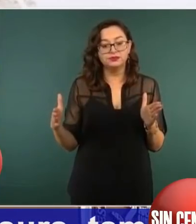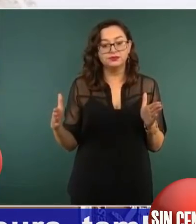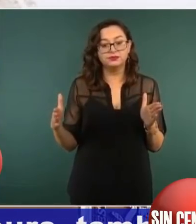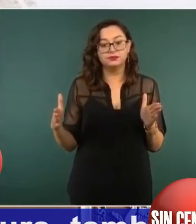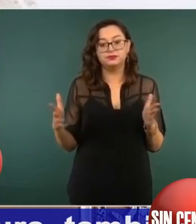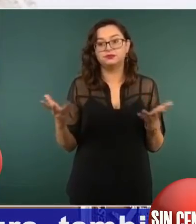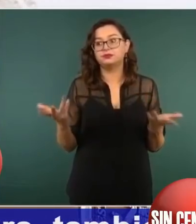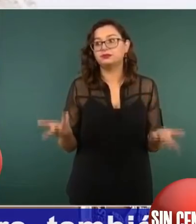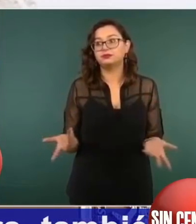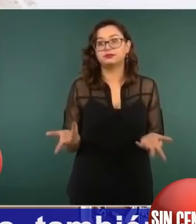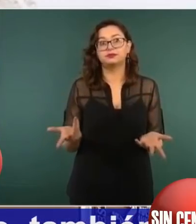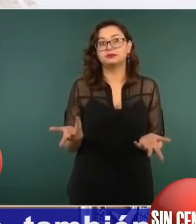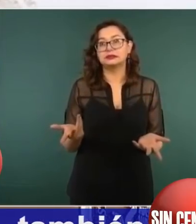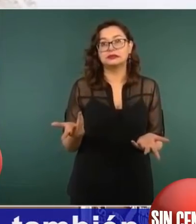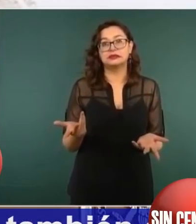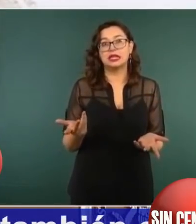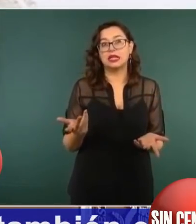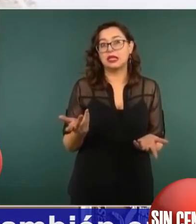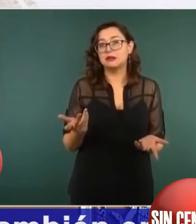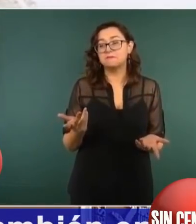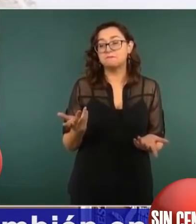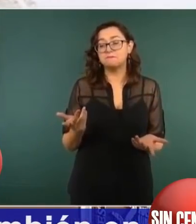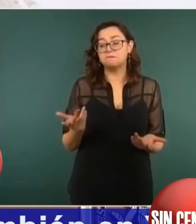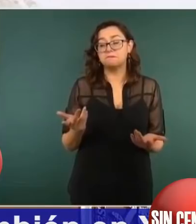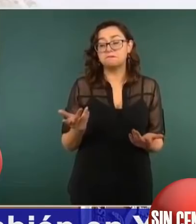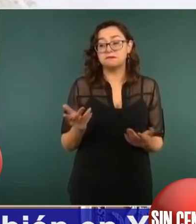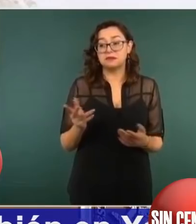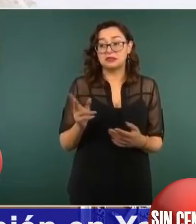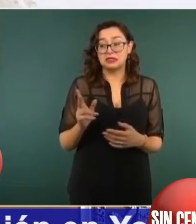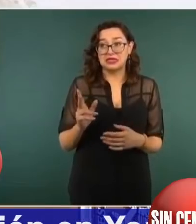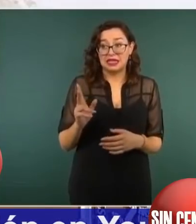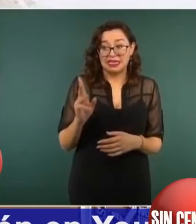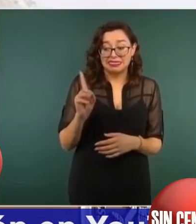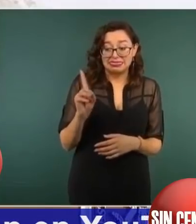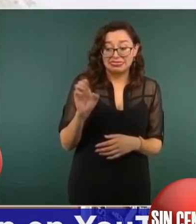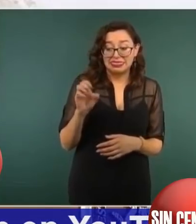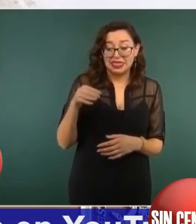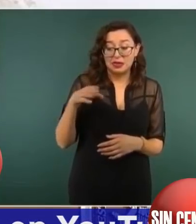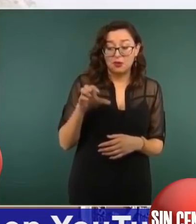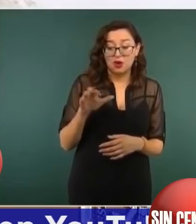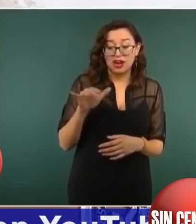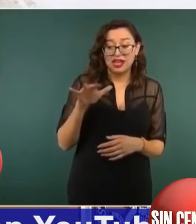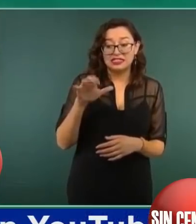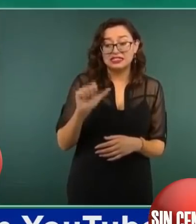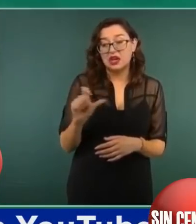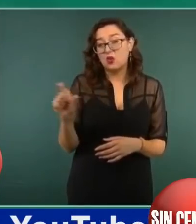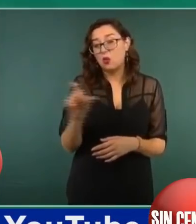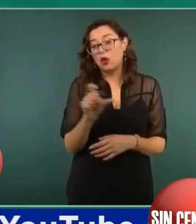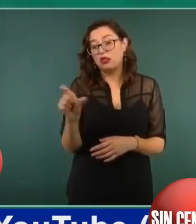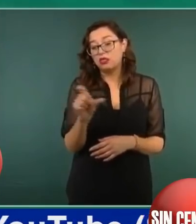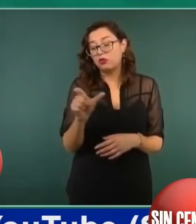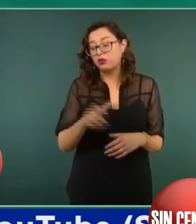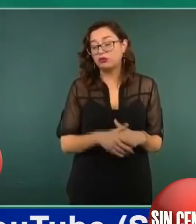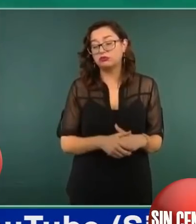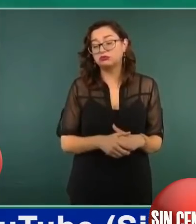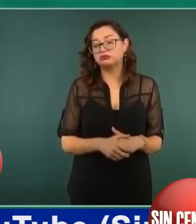lo más cercano a la democracia fueron los 10 años en que